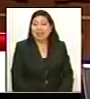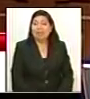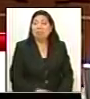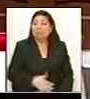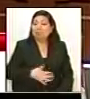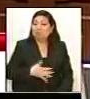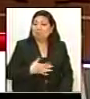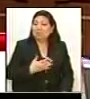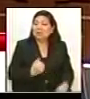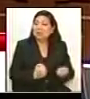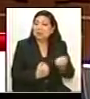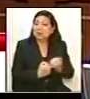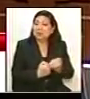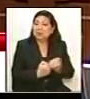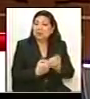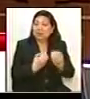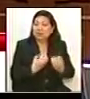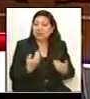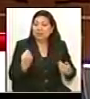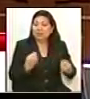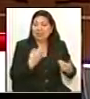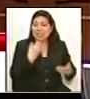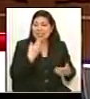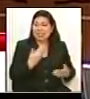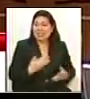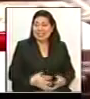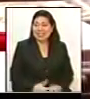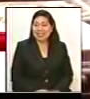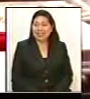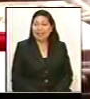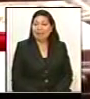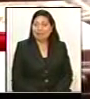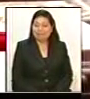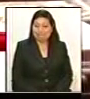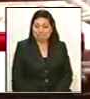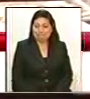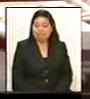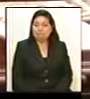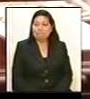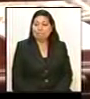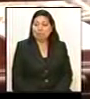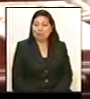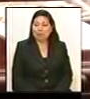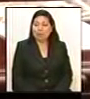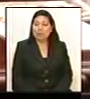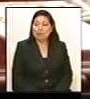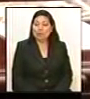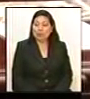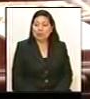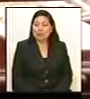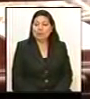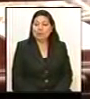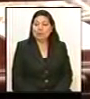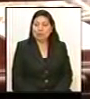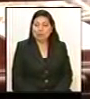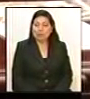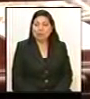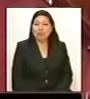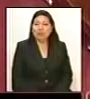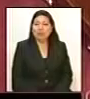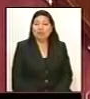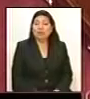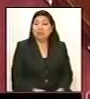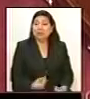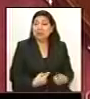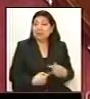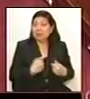poder apoyar justamente las inversiones. Muchas gracias, presidente. ¿Puede continuar, congresista Arauz? Gracias, señor presidente. Como